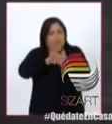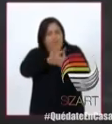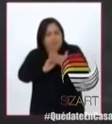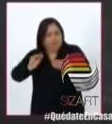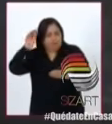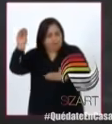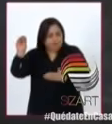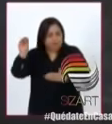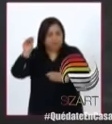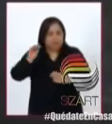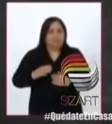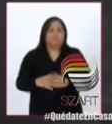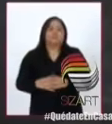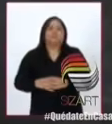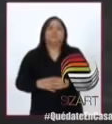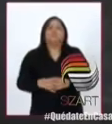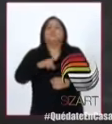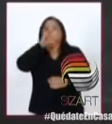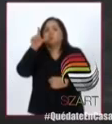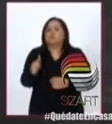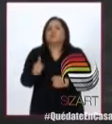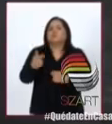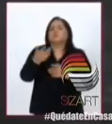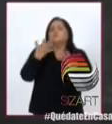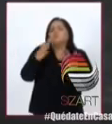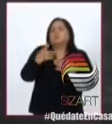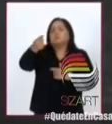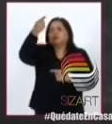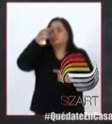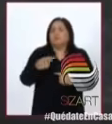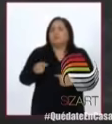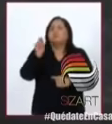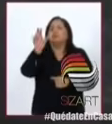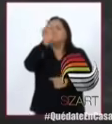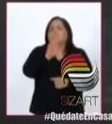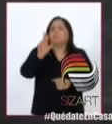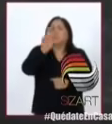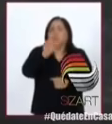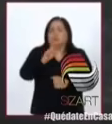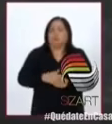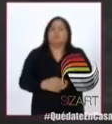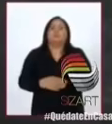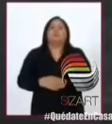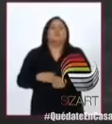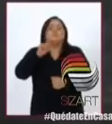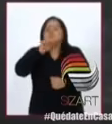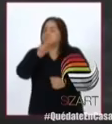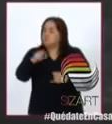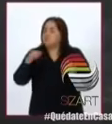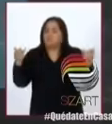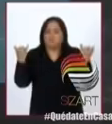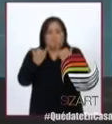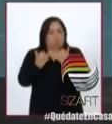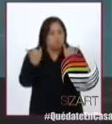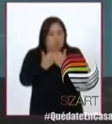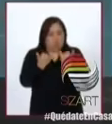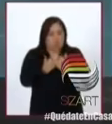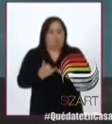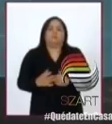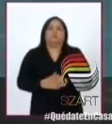tabla el resultado que obtuvimos y procedemos a calcular la distancia del martes, siguiendo el mismo procedimiento.